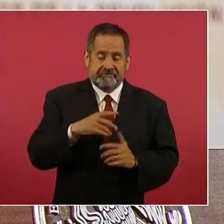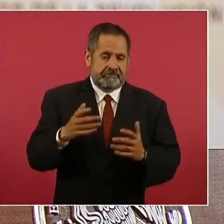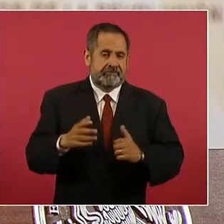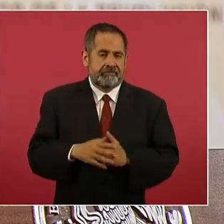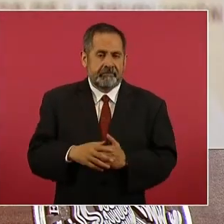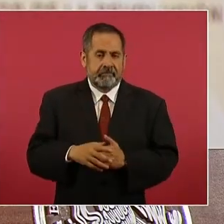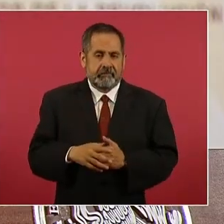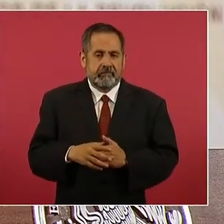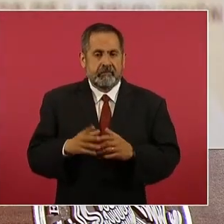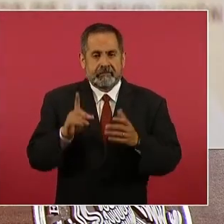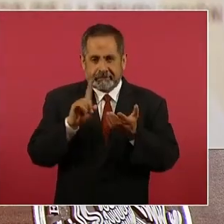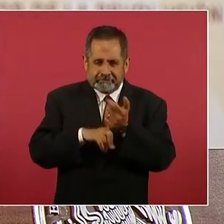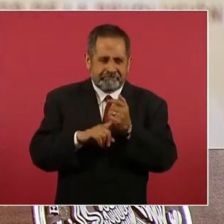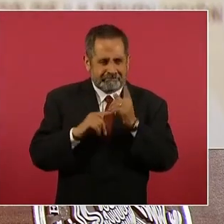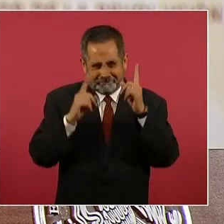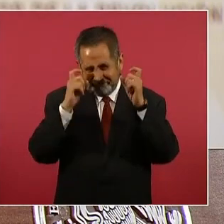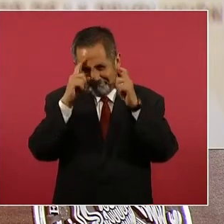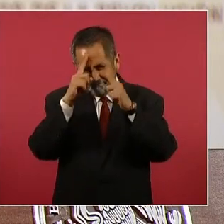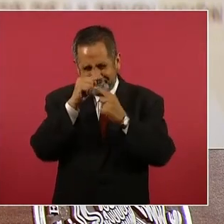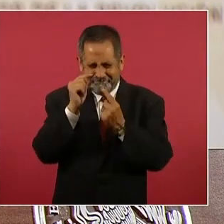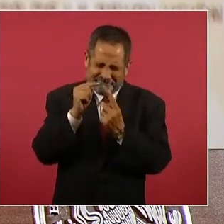son cuestiones muy complejas,